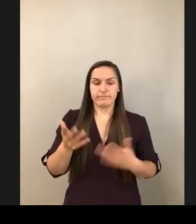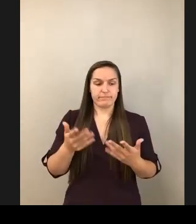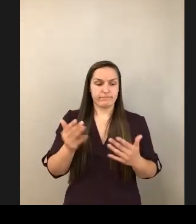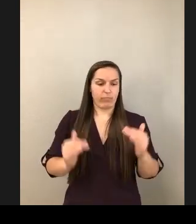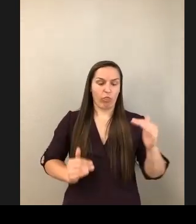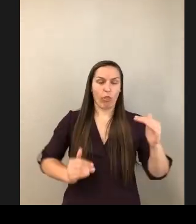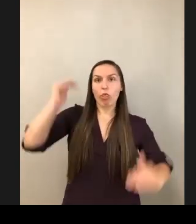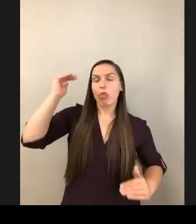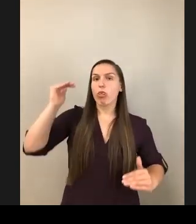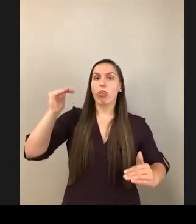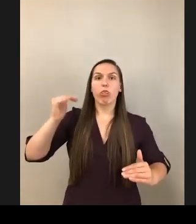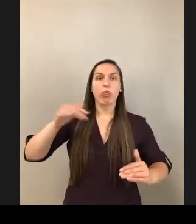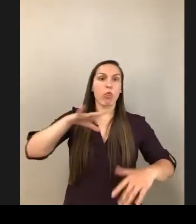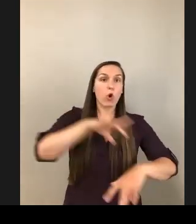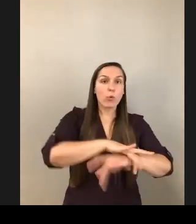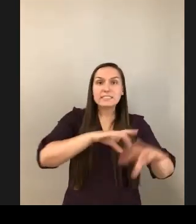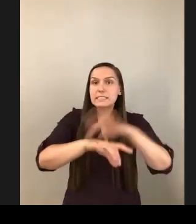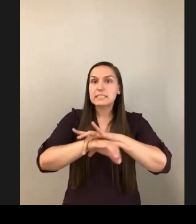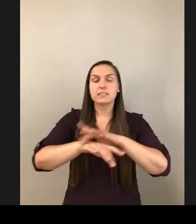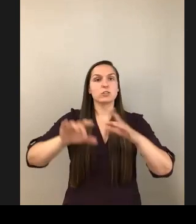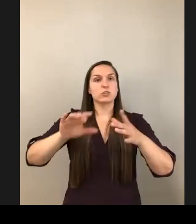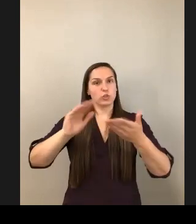las